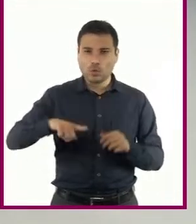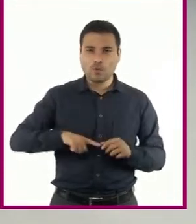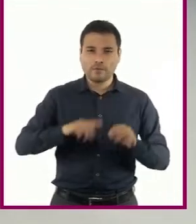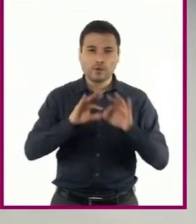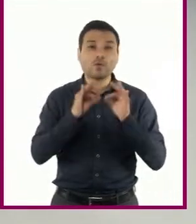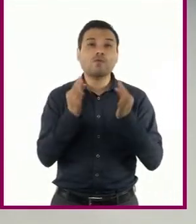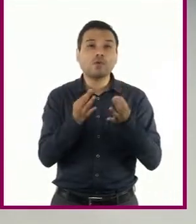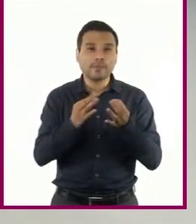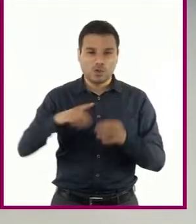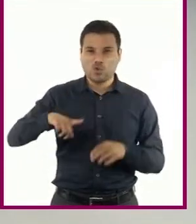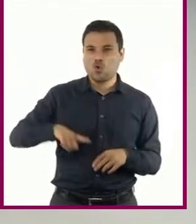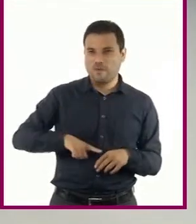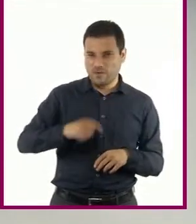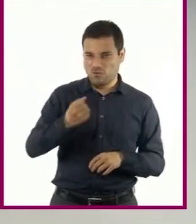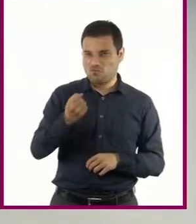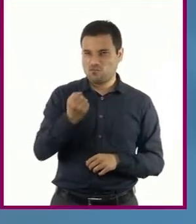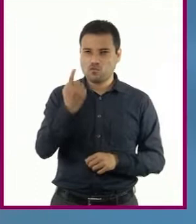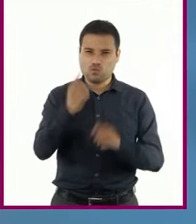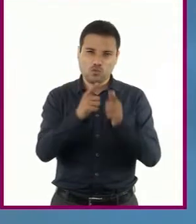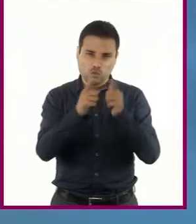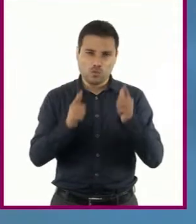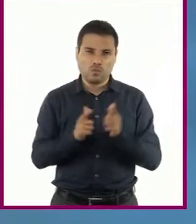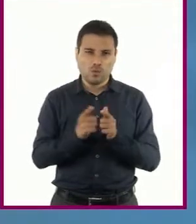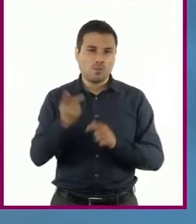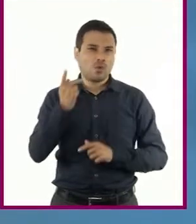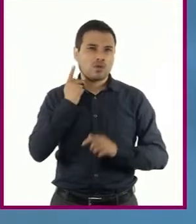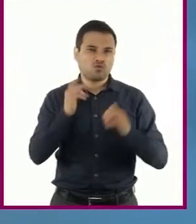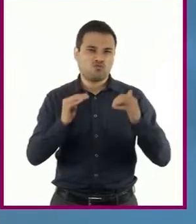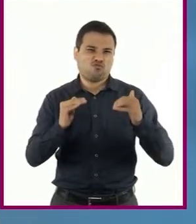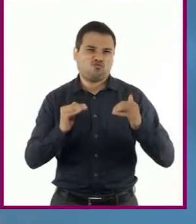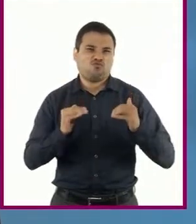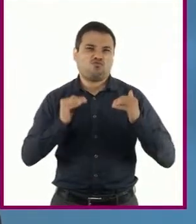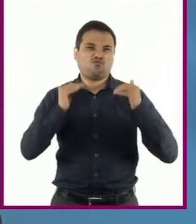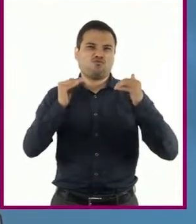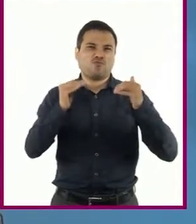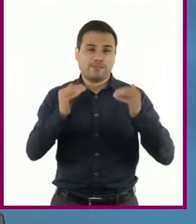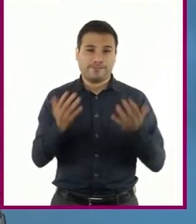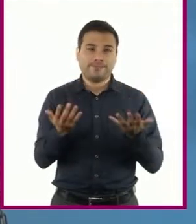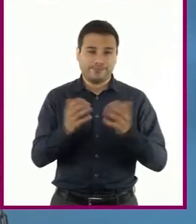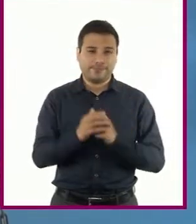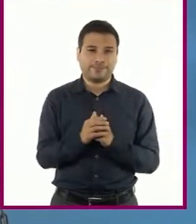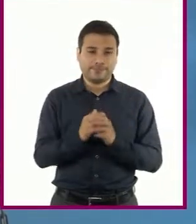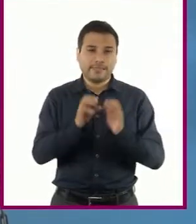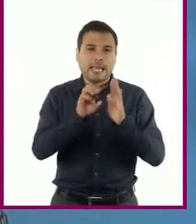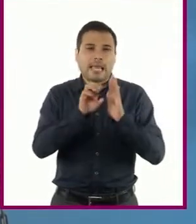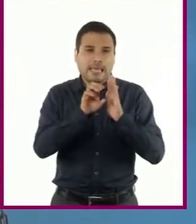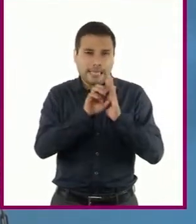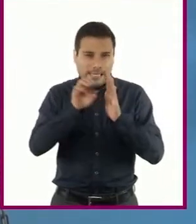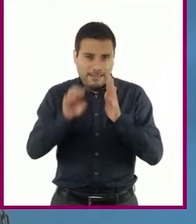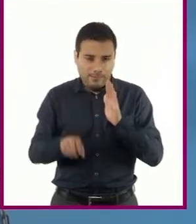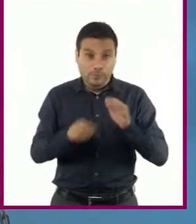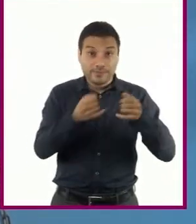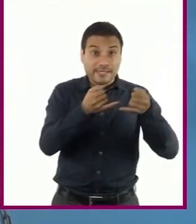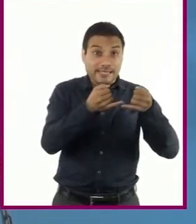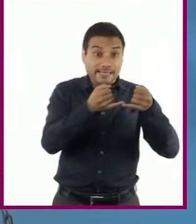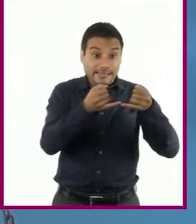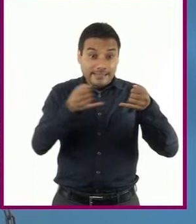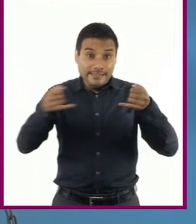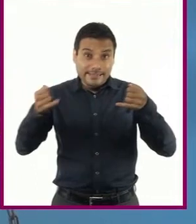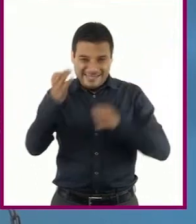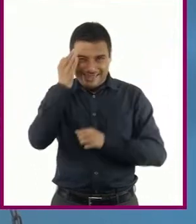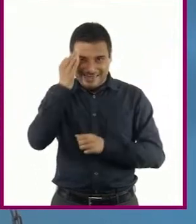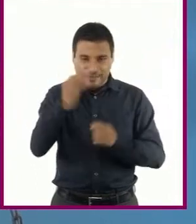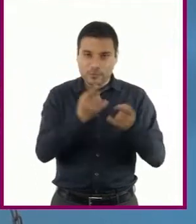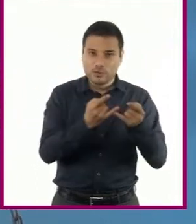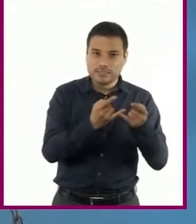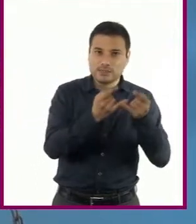fue una dictadura de partido. Así es, maestro. Si pudiéramos tener la línea de tiempo sobre la transición a la